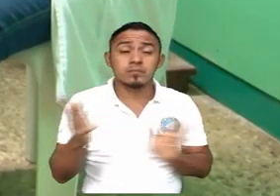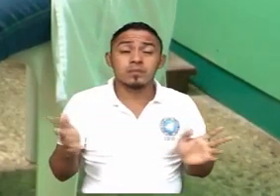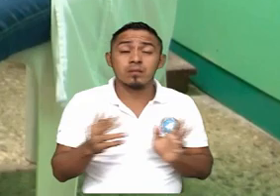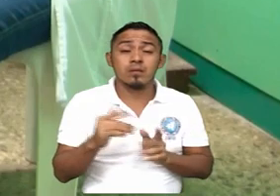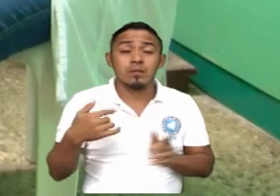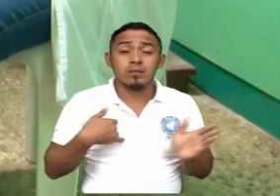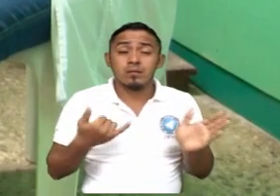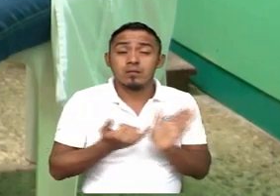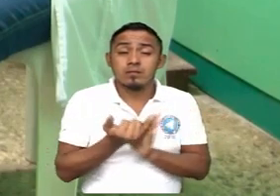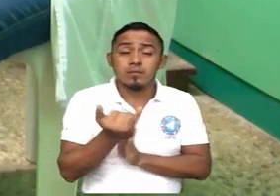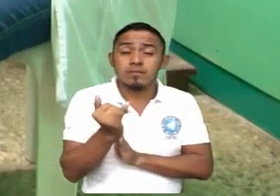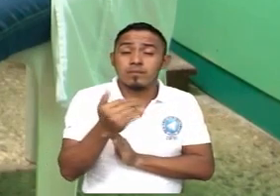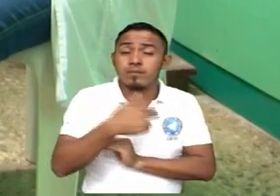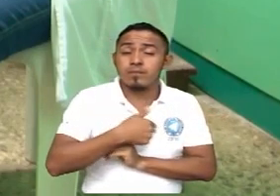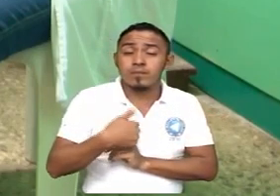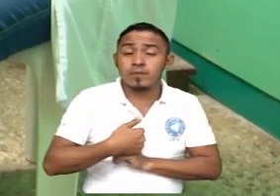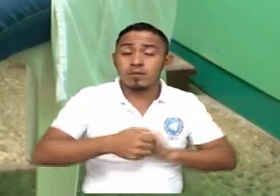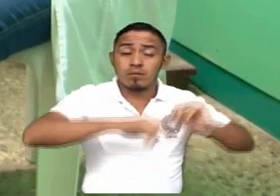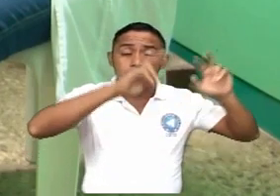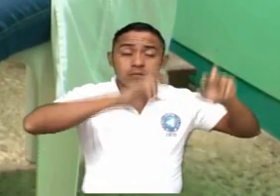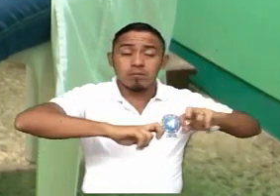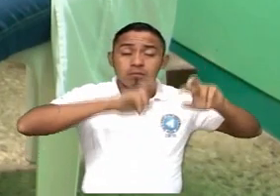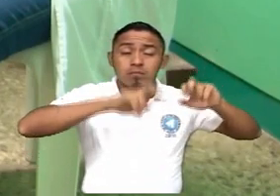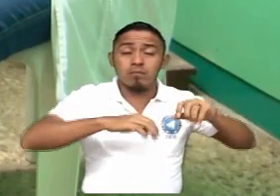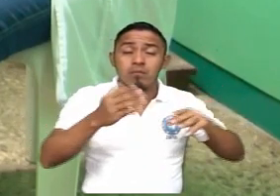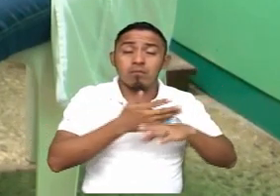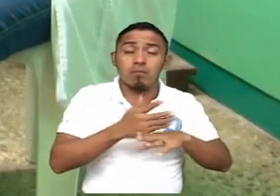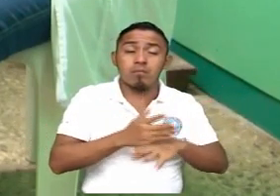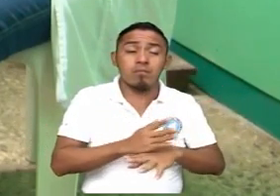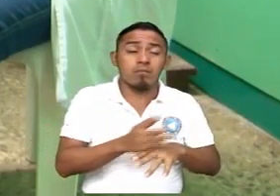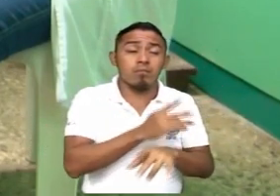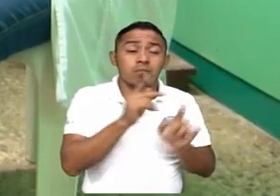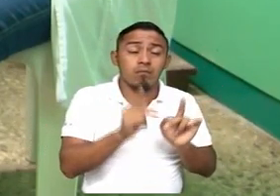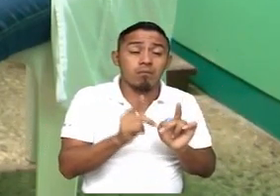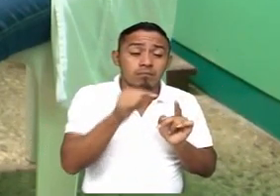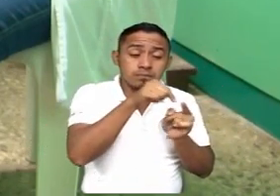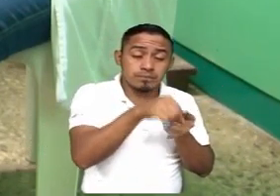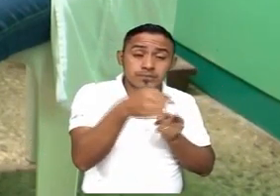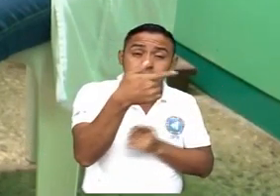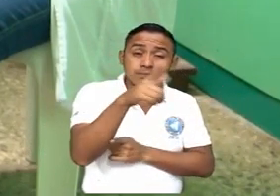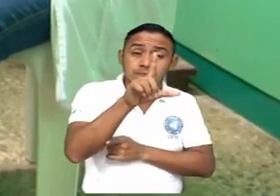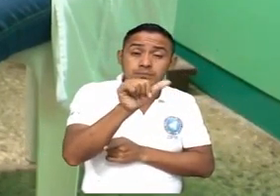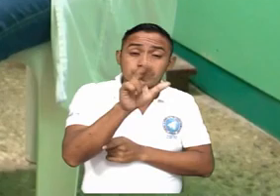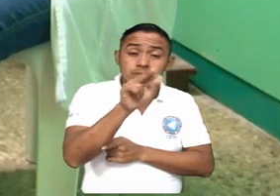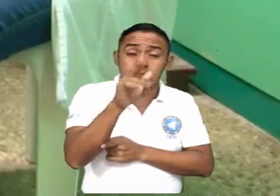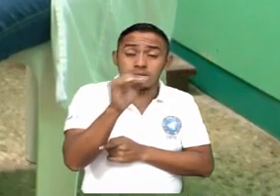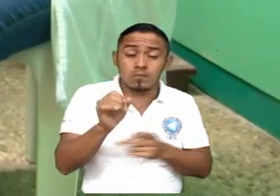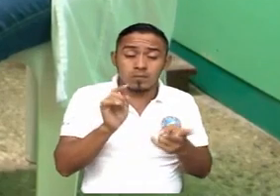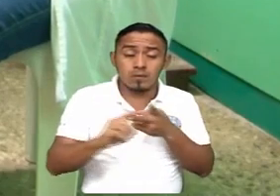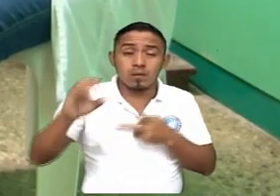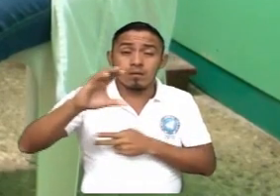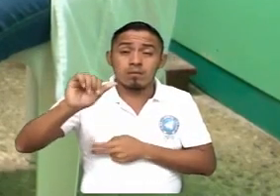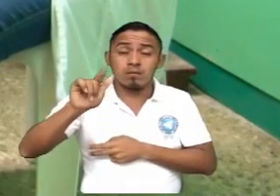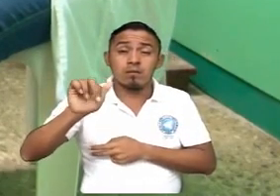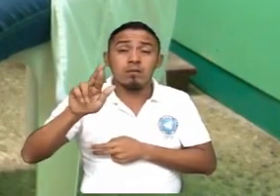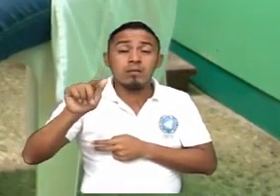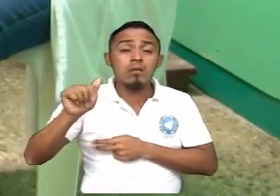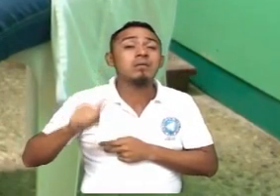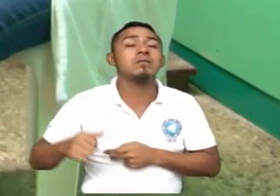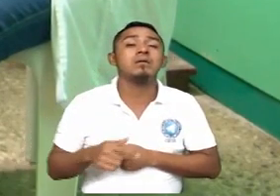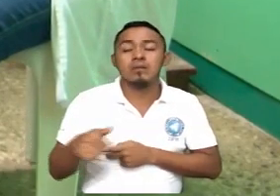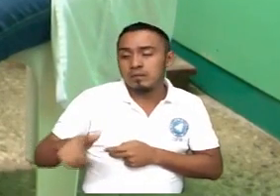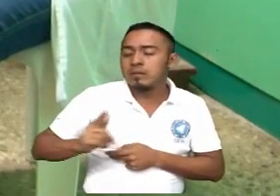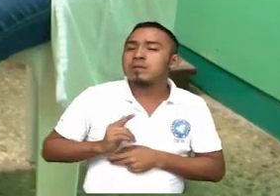realizan ustedes los oftalmólogos para diferenciar entre un glaucoma y una catarata? Para precisar, pues este paciente